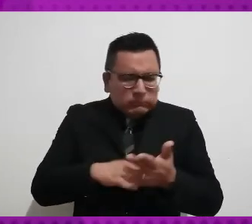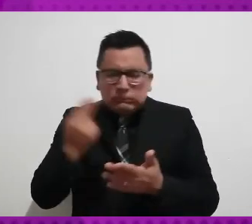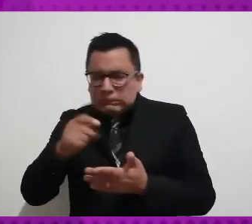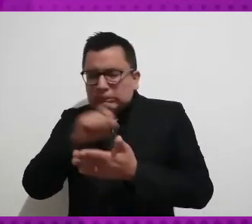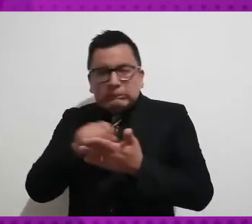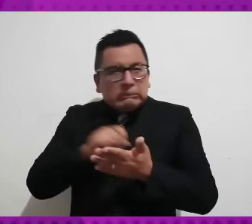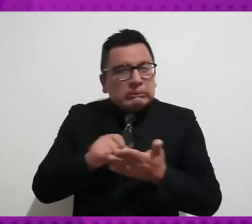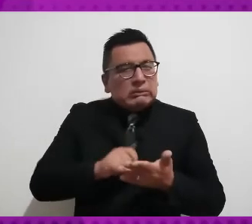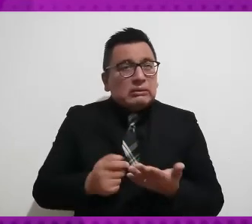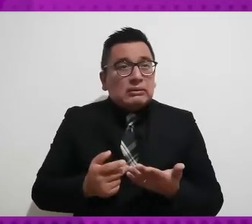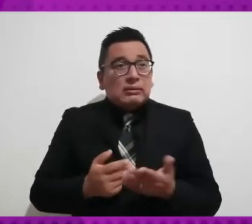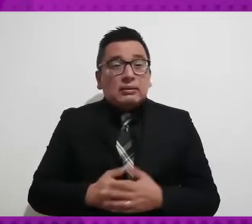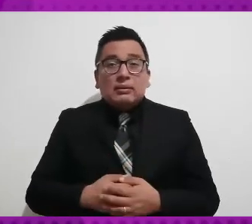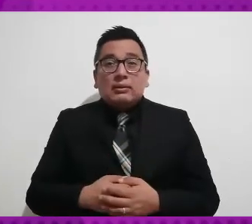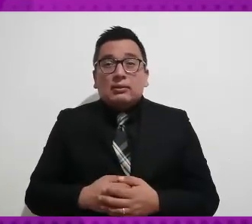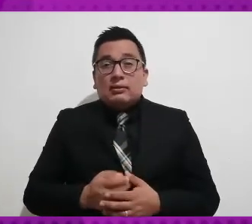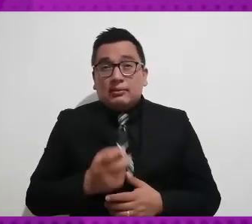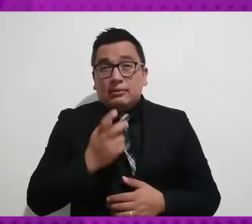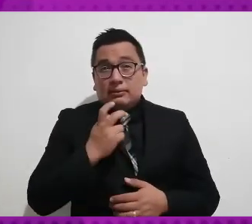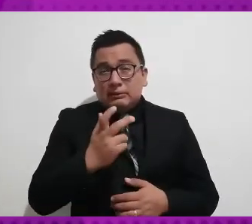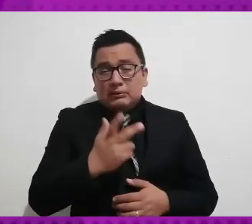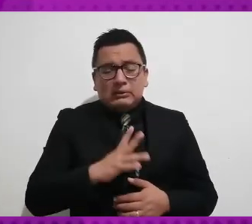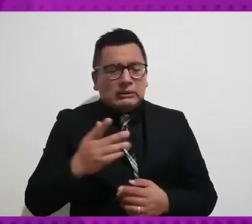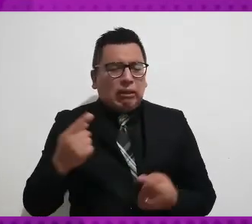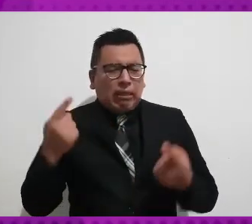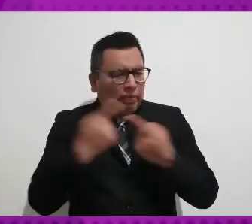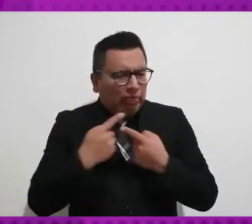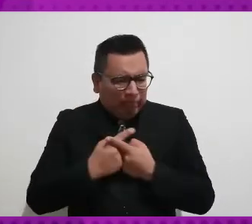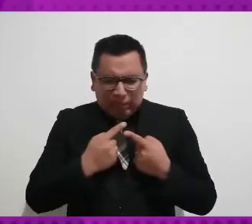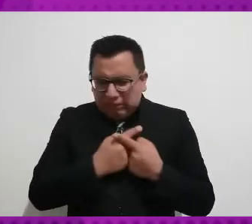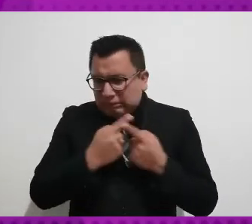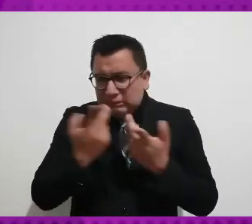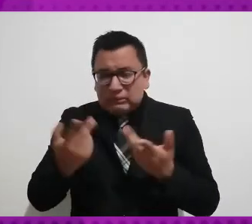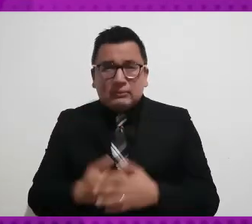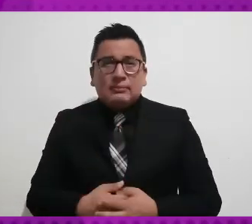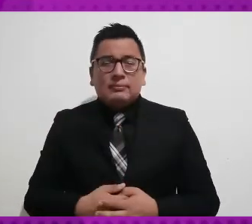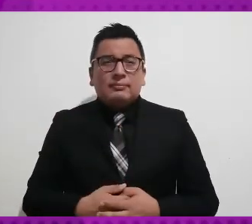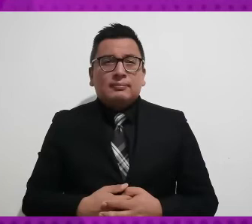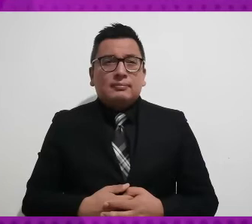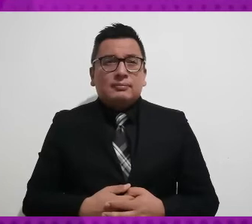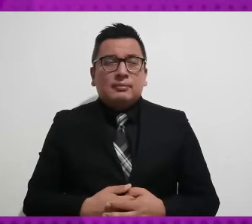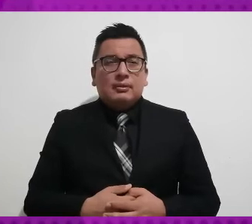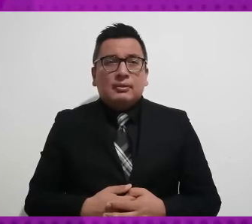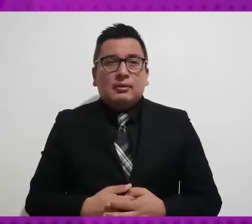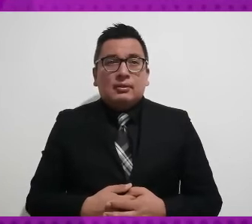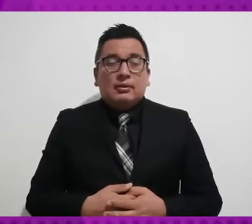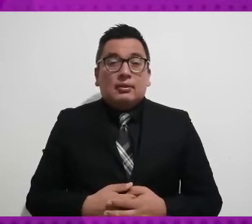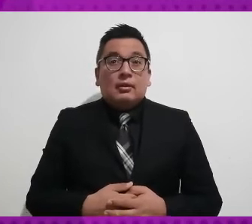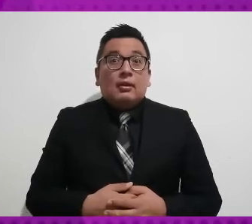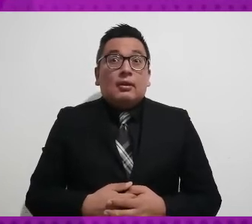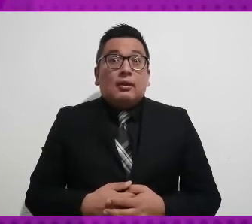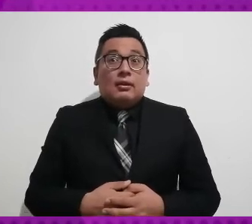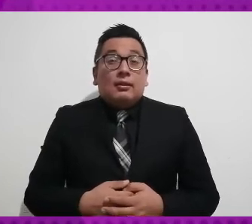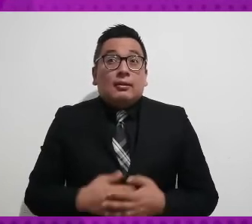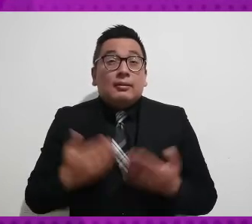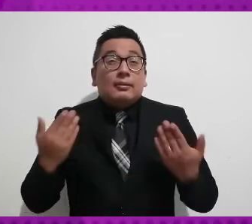formatos que se tienen que llenar el día de la jornada electoral por parte de quienes fungen como funcionarios de mesa directiva de casilla. Me parece casi